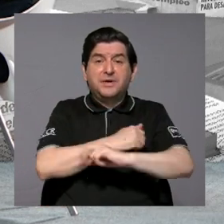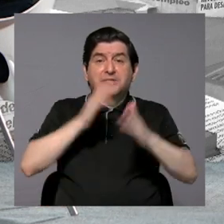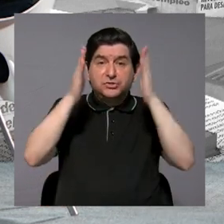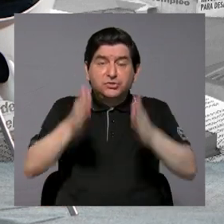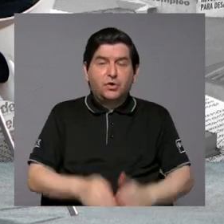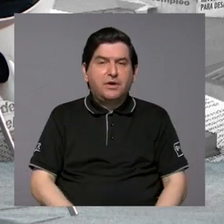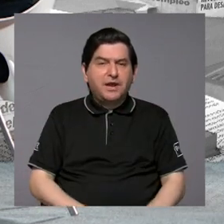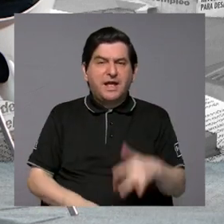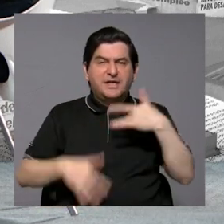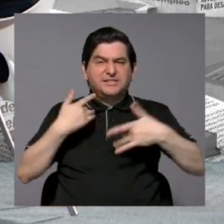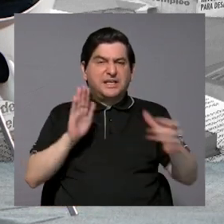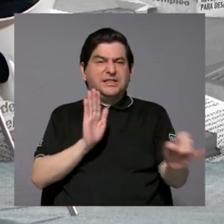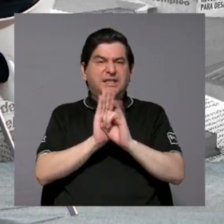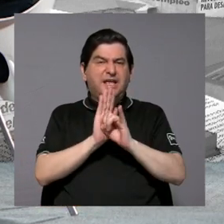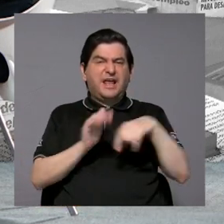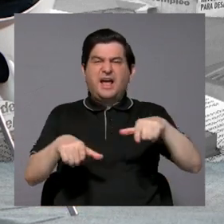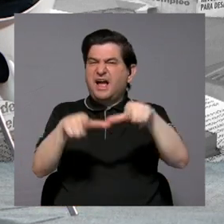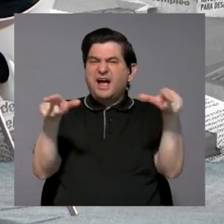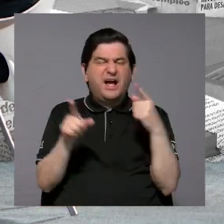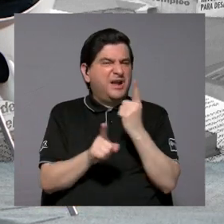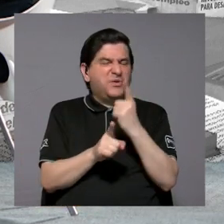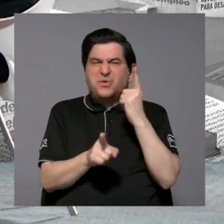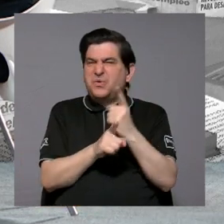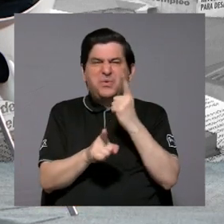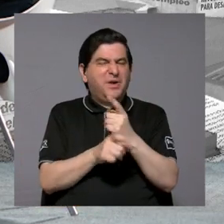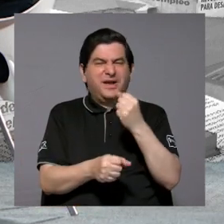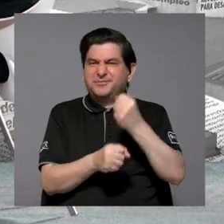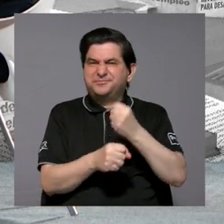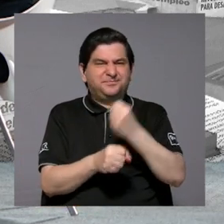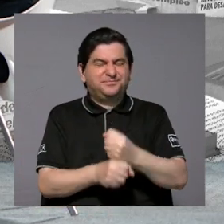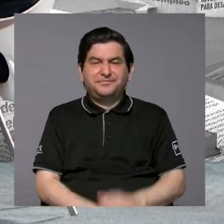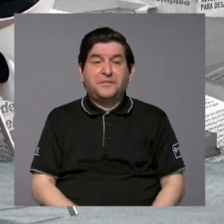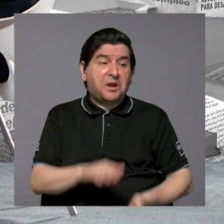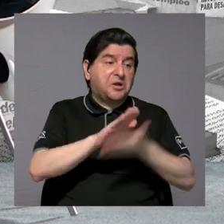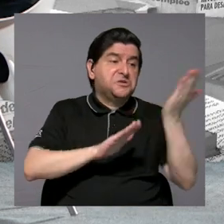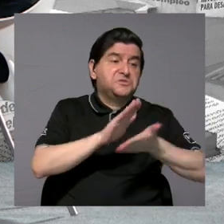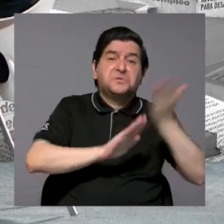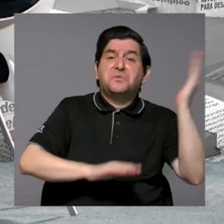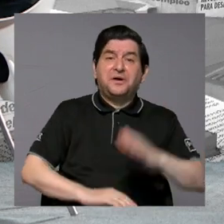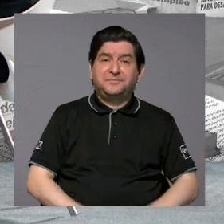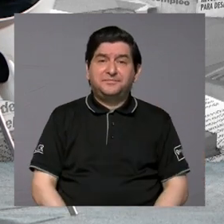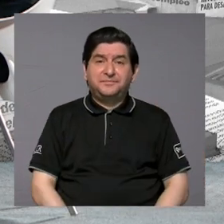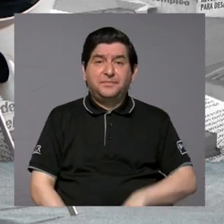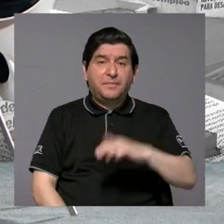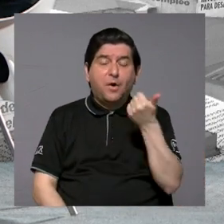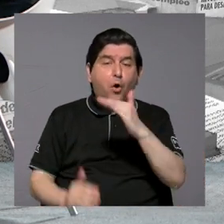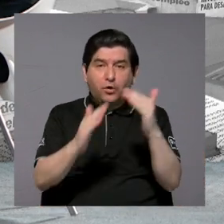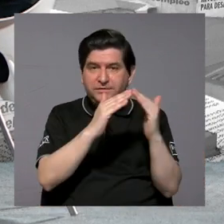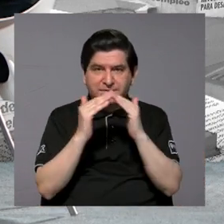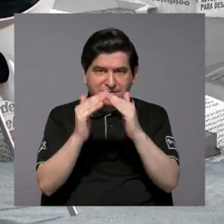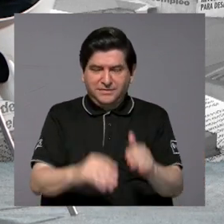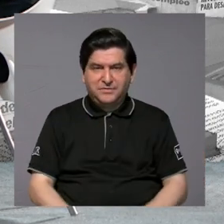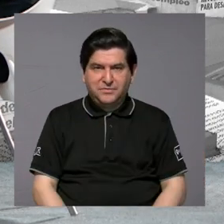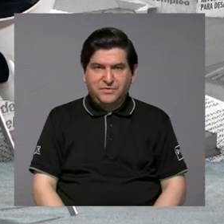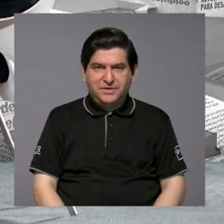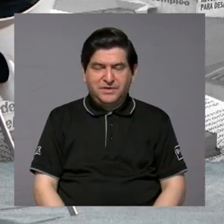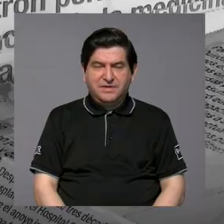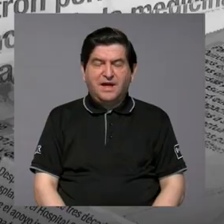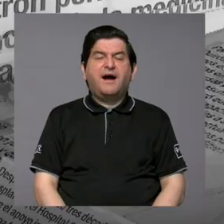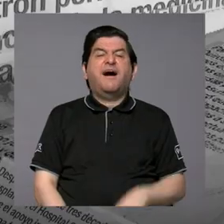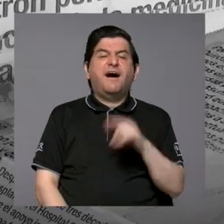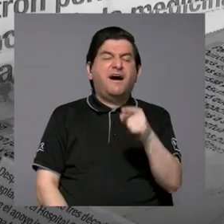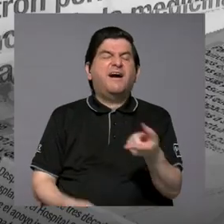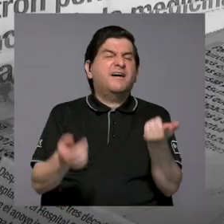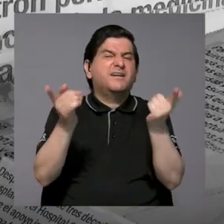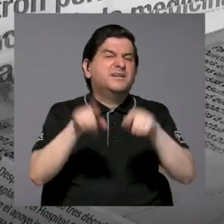identificado entonces dice no este no es un lugar ya fértil para trabajar y se va a otro lado entonces la otra comunidad ya sea por aludidas que